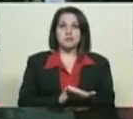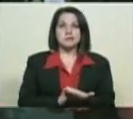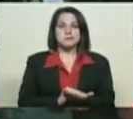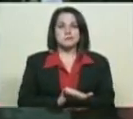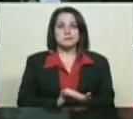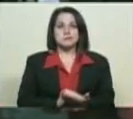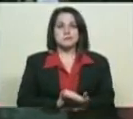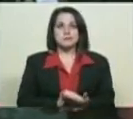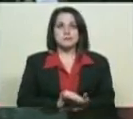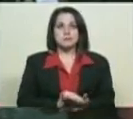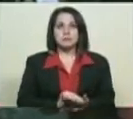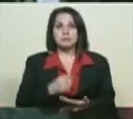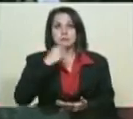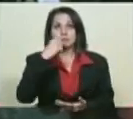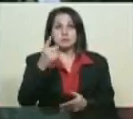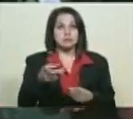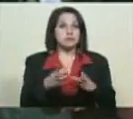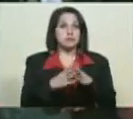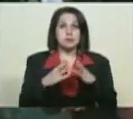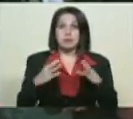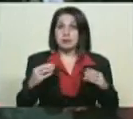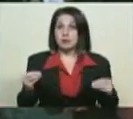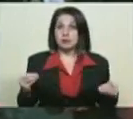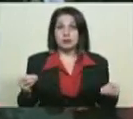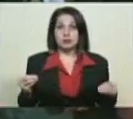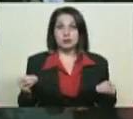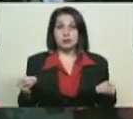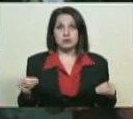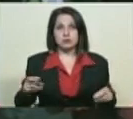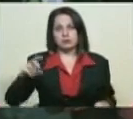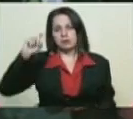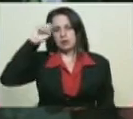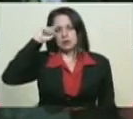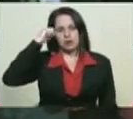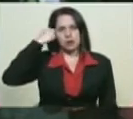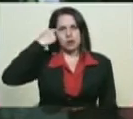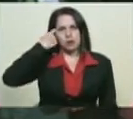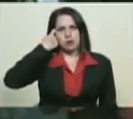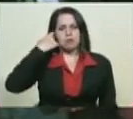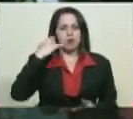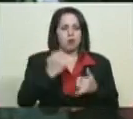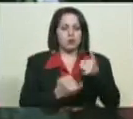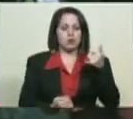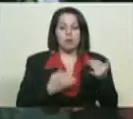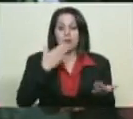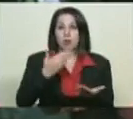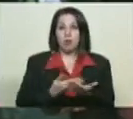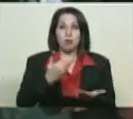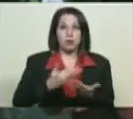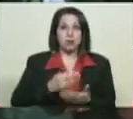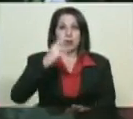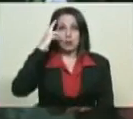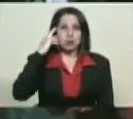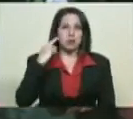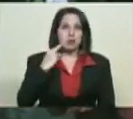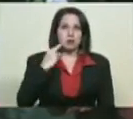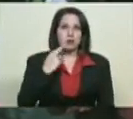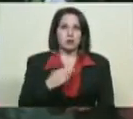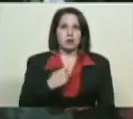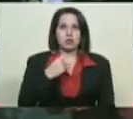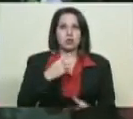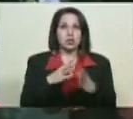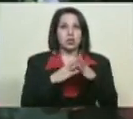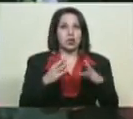una vez más, decimos que todos, recordando la última proclama de nuestro libertador Simón Bolívar,